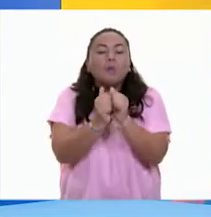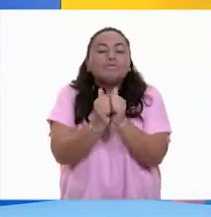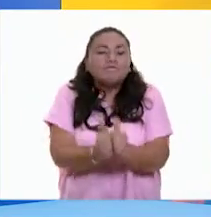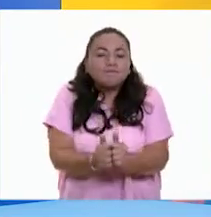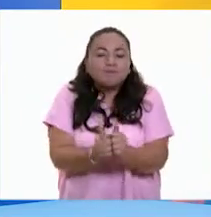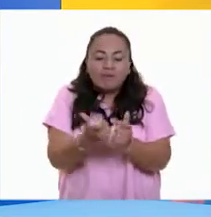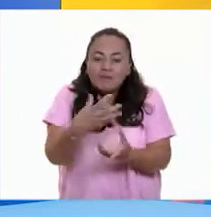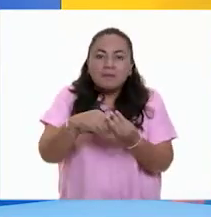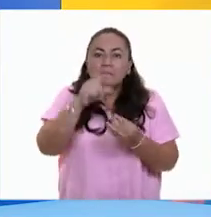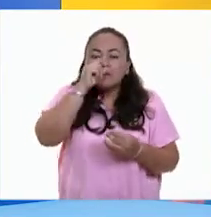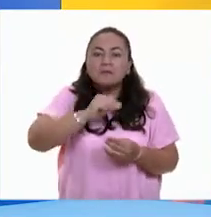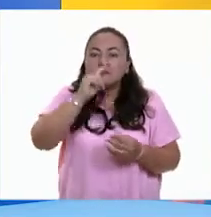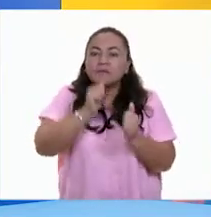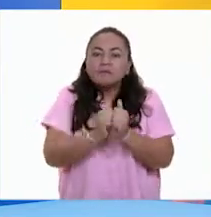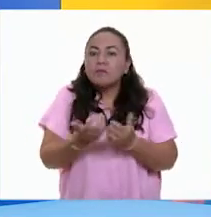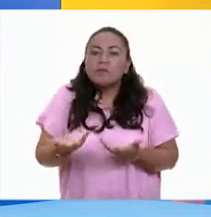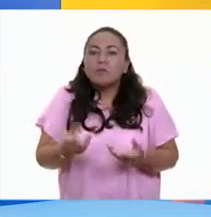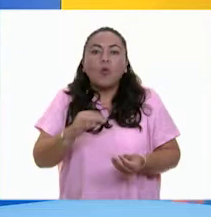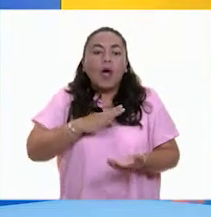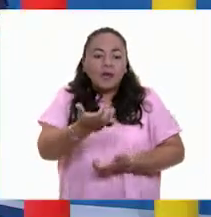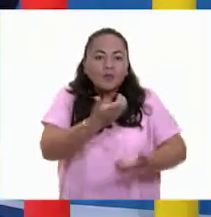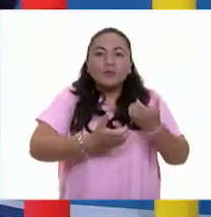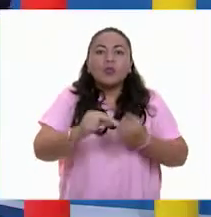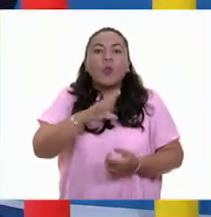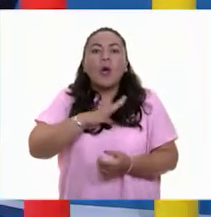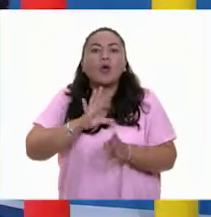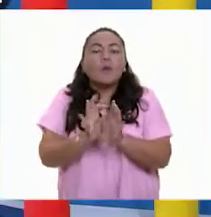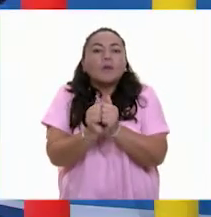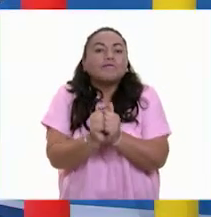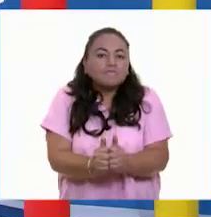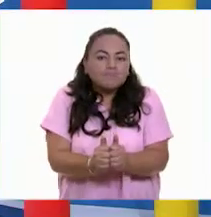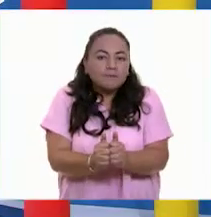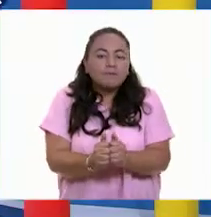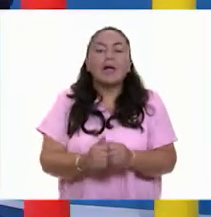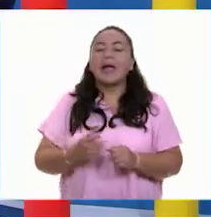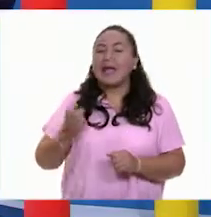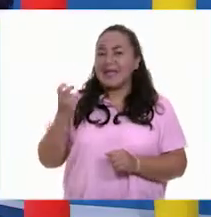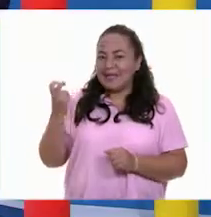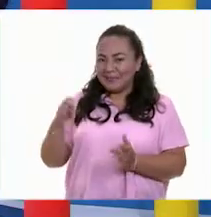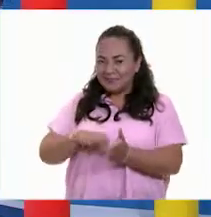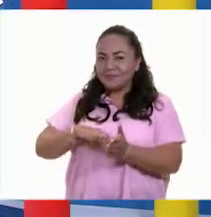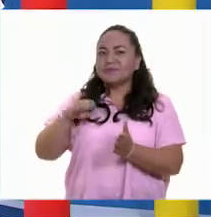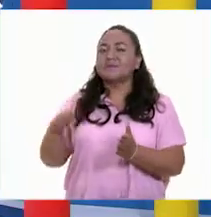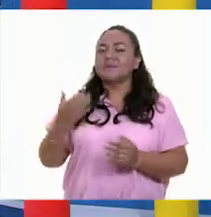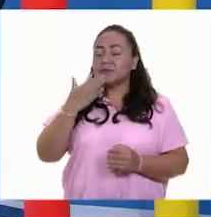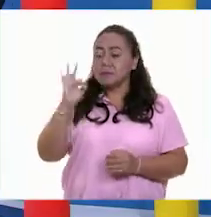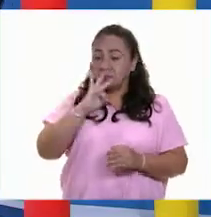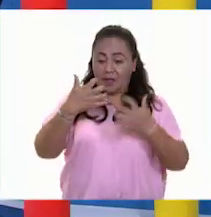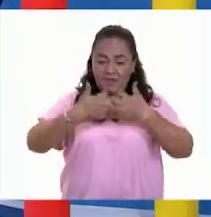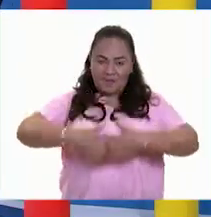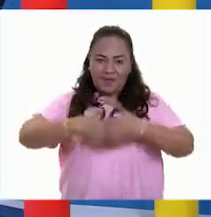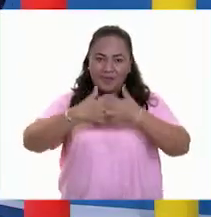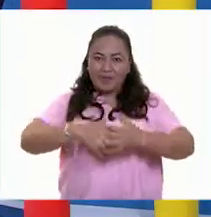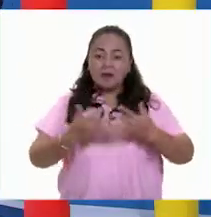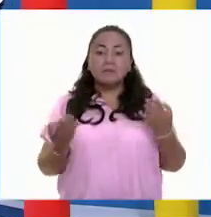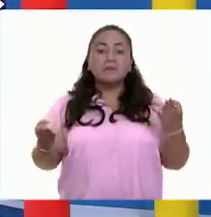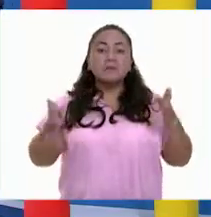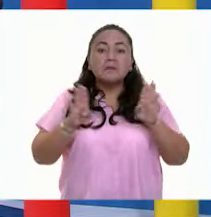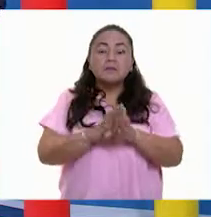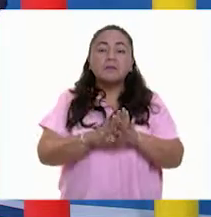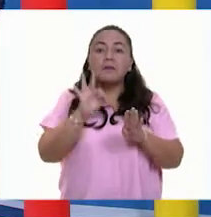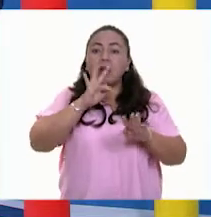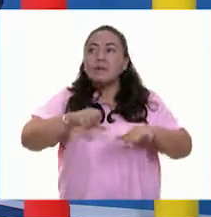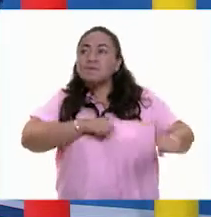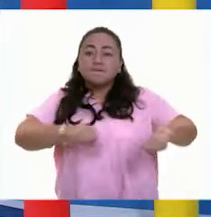se detiene y no hay movimiento de comercio. Así es. Otro ejemplo claro sería si una fábrica cierra a causa de un